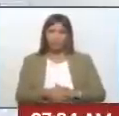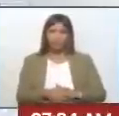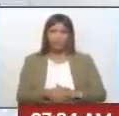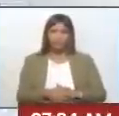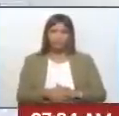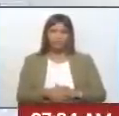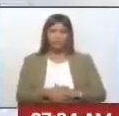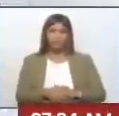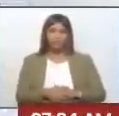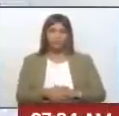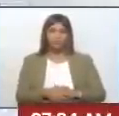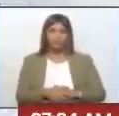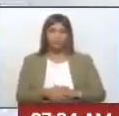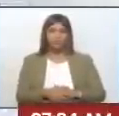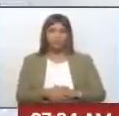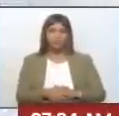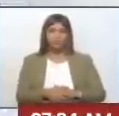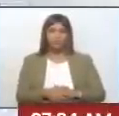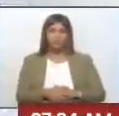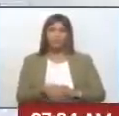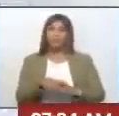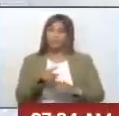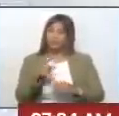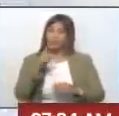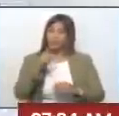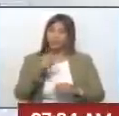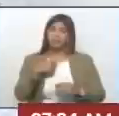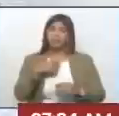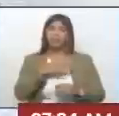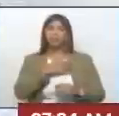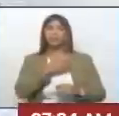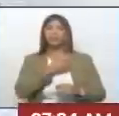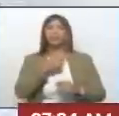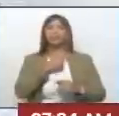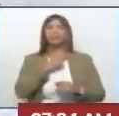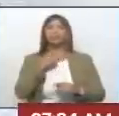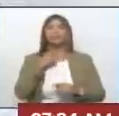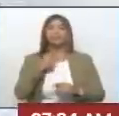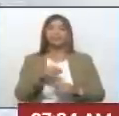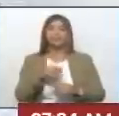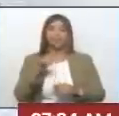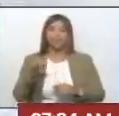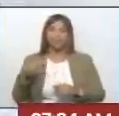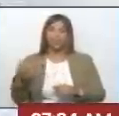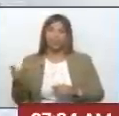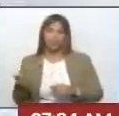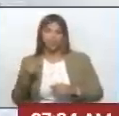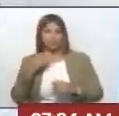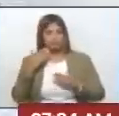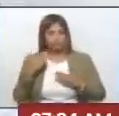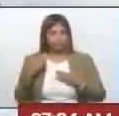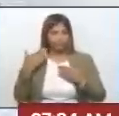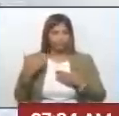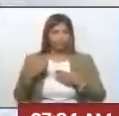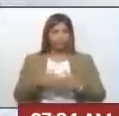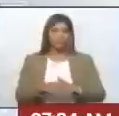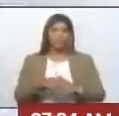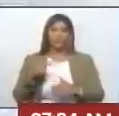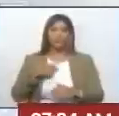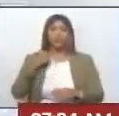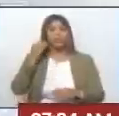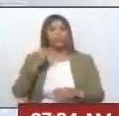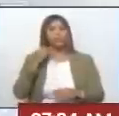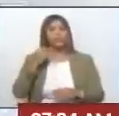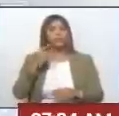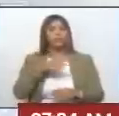Europa, que es precisamente el padre Bully Gómez. Yo creo que la universidad viene